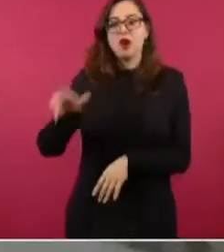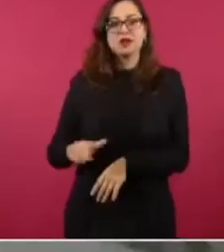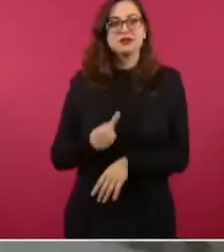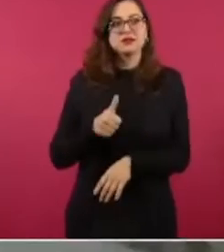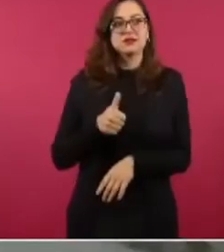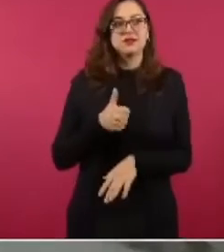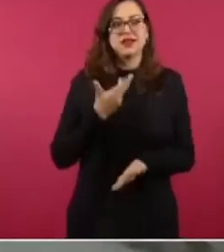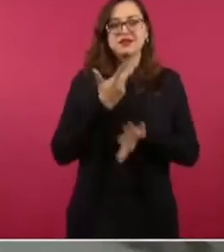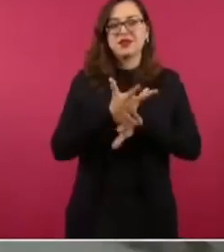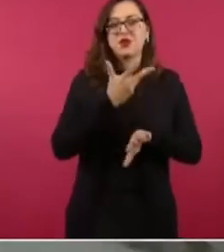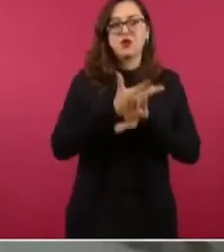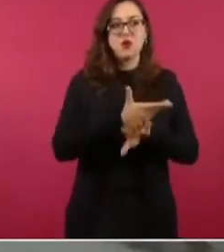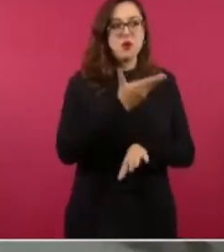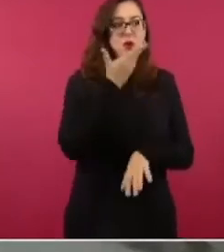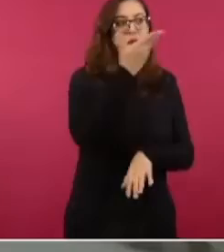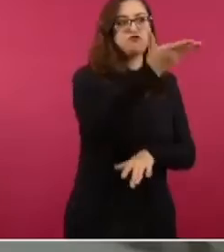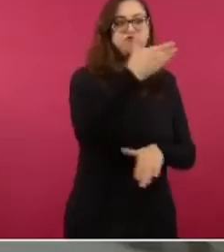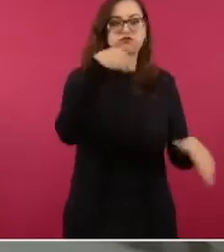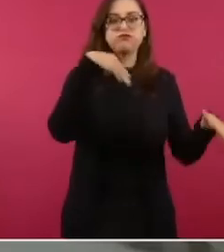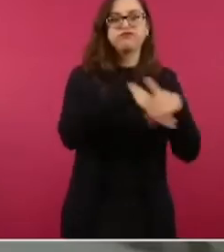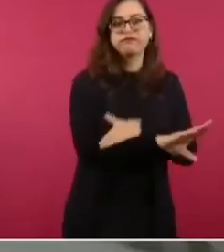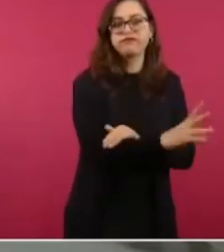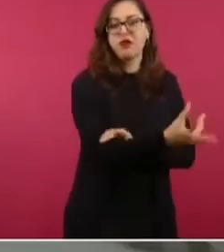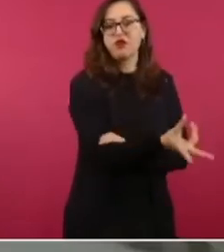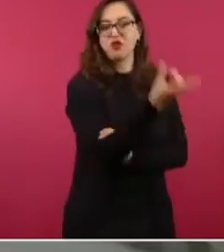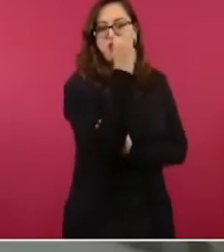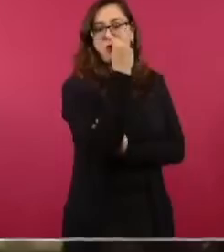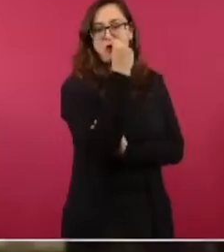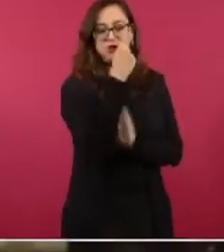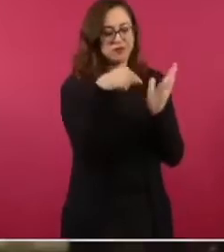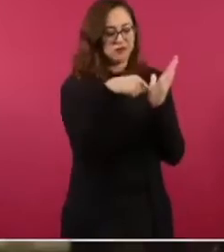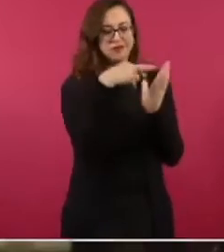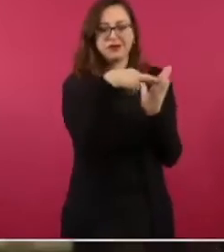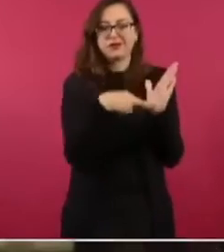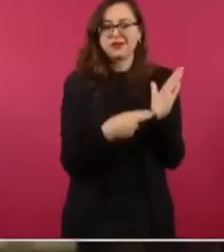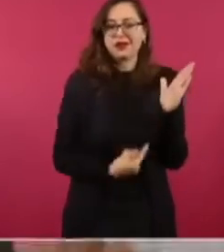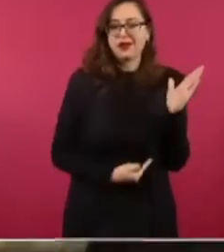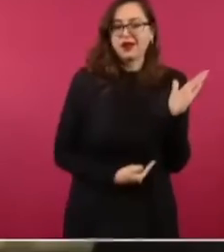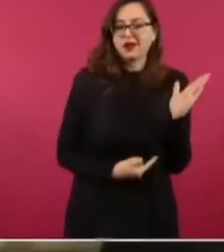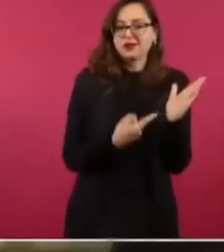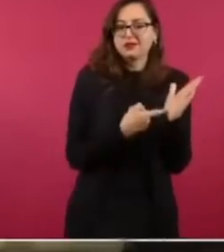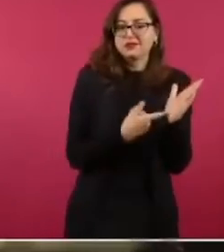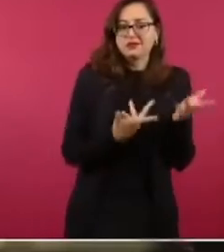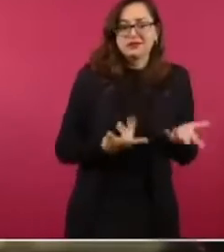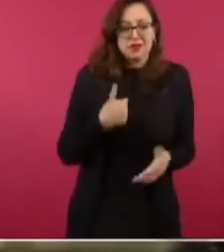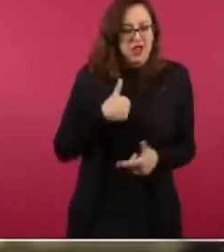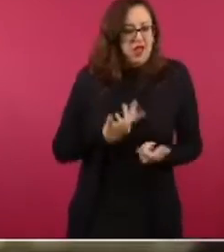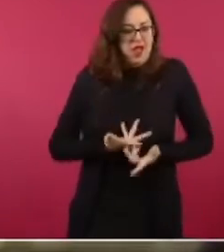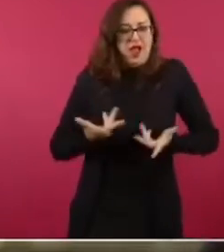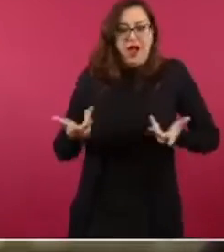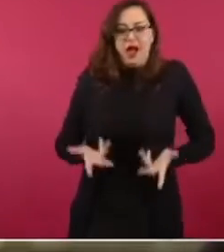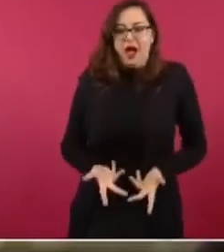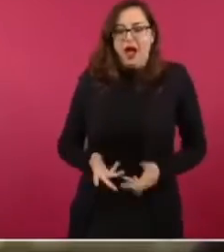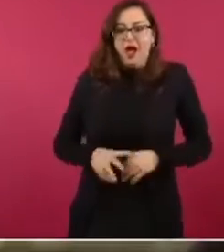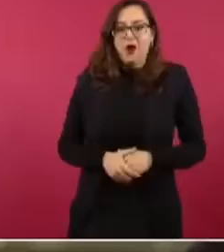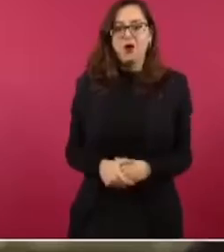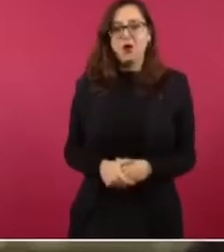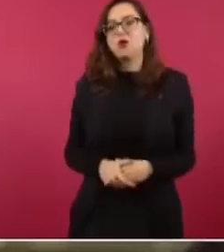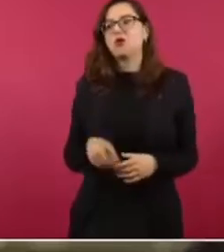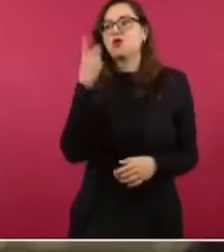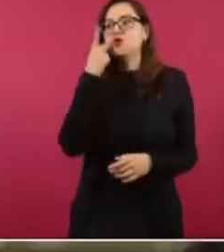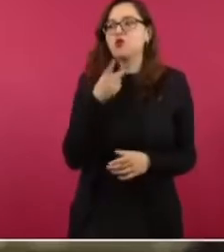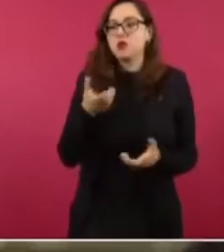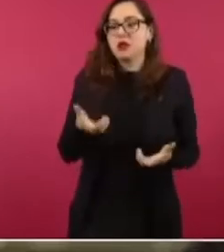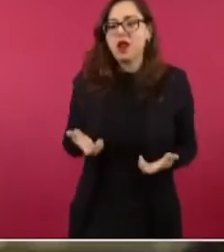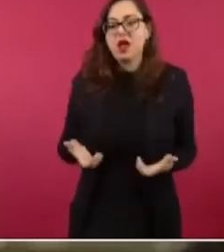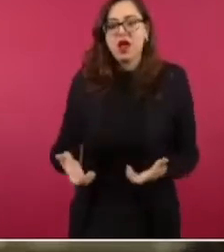Entonces, ¿qué va a pasar con ellos? Están algunos durmiendo afuera de la Comar, otros están durmiendo afuera del Instituto Nacional de Migración,